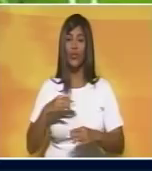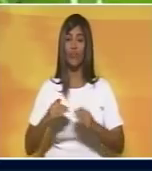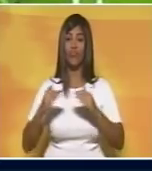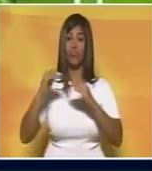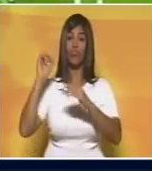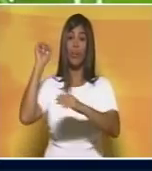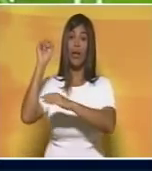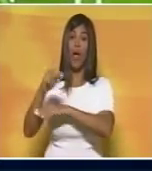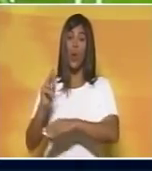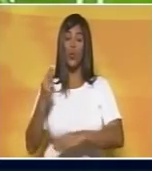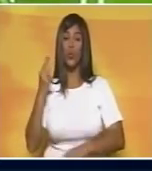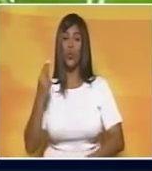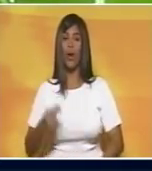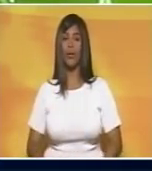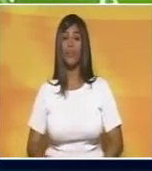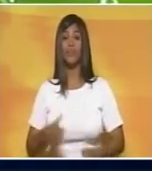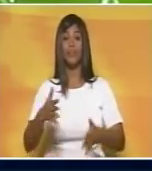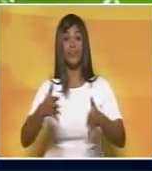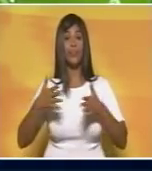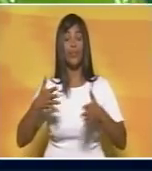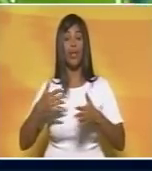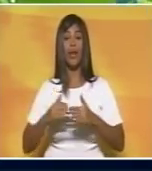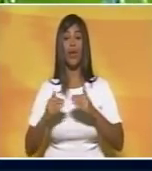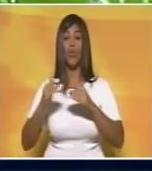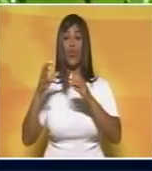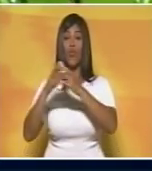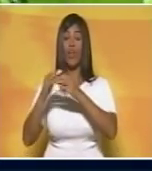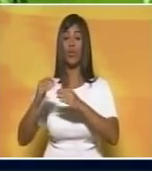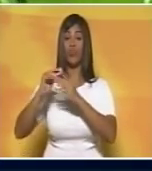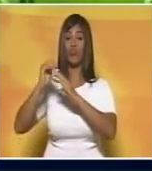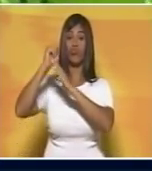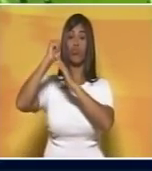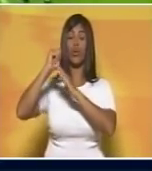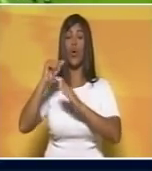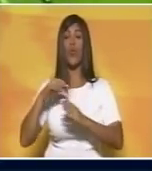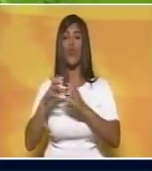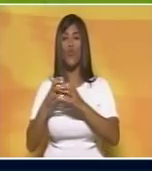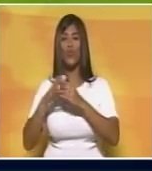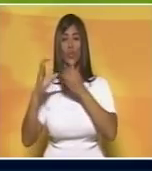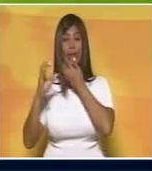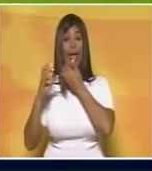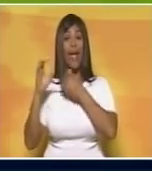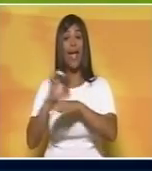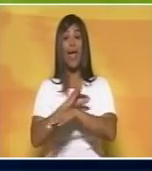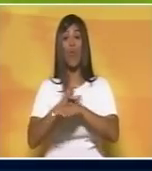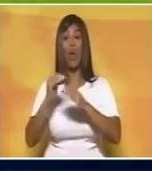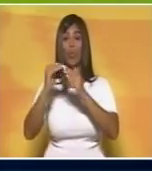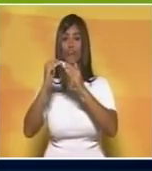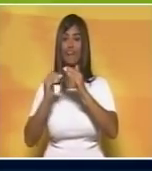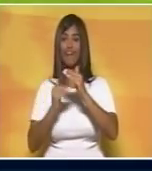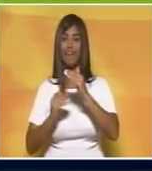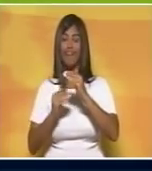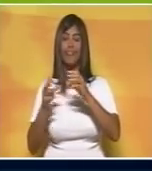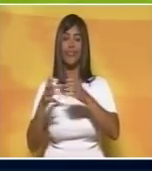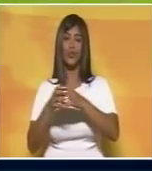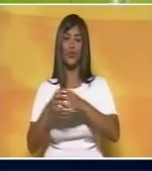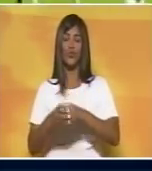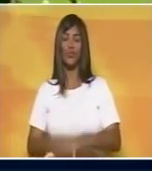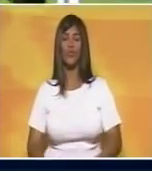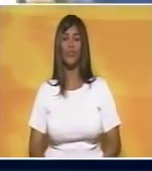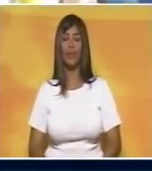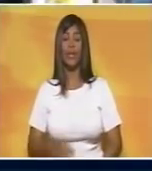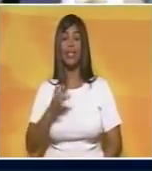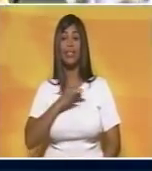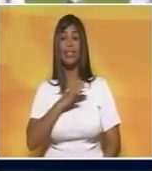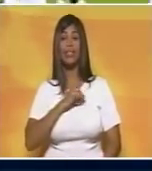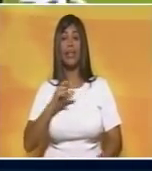victoria uruguaya. Con este triunfo, Uruguay está al frente del Grupo C, mientras que Ecuador es momentáneamente último del sector. Esta noche,